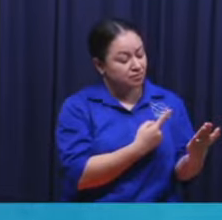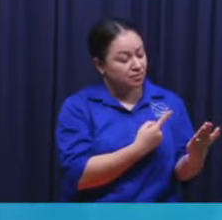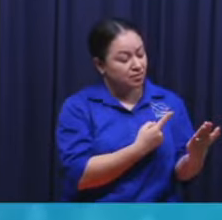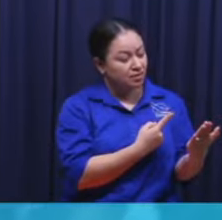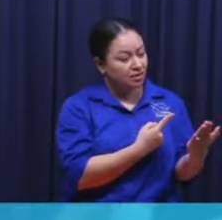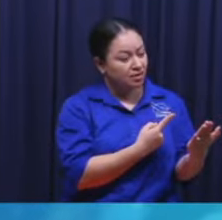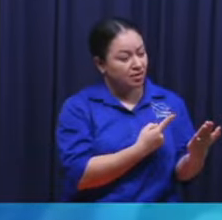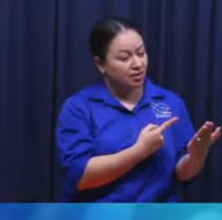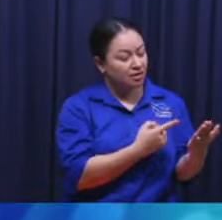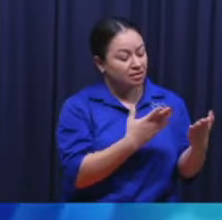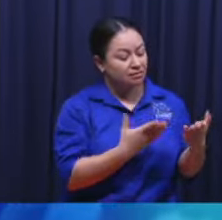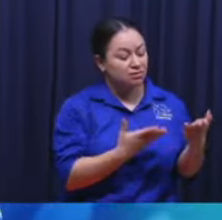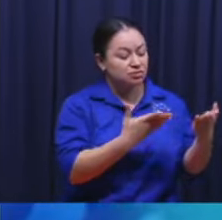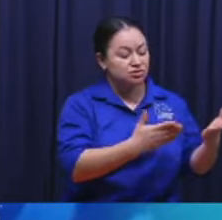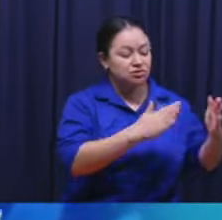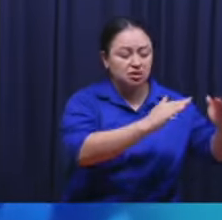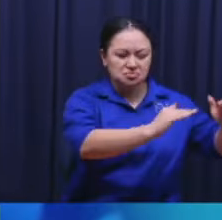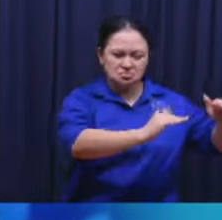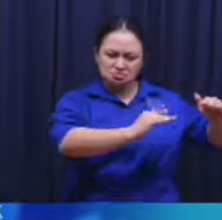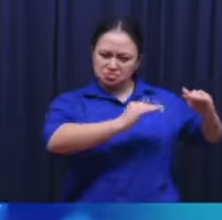vamos a engrandecerlo.